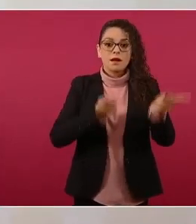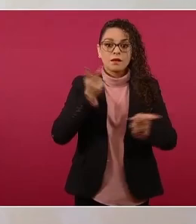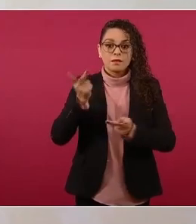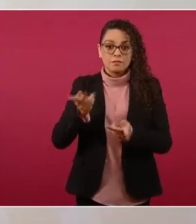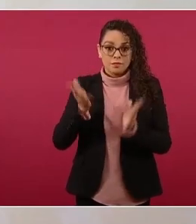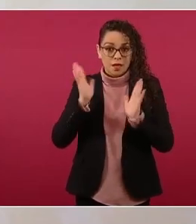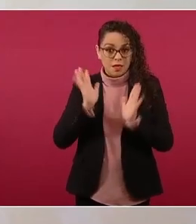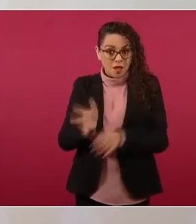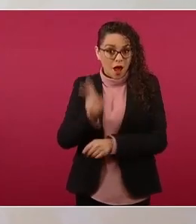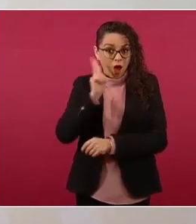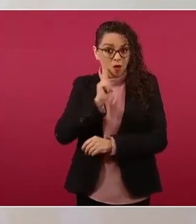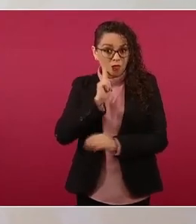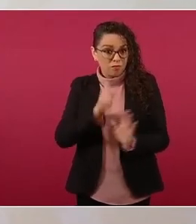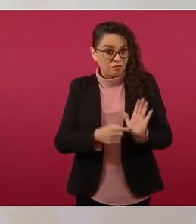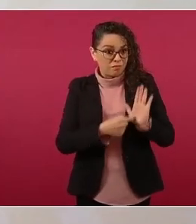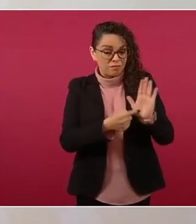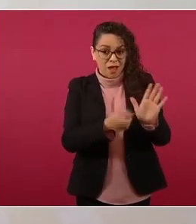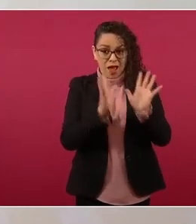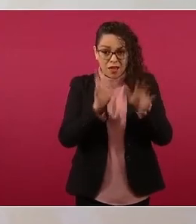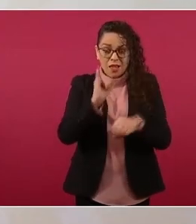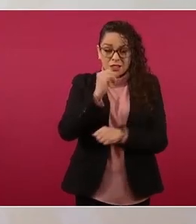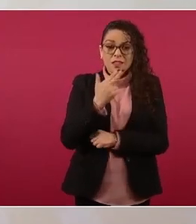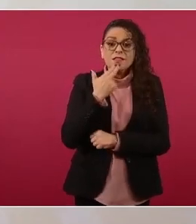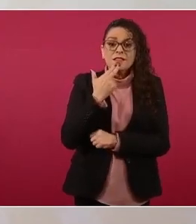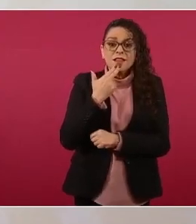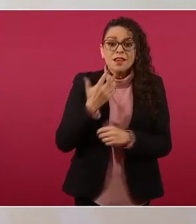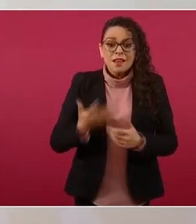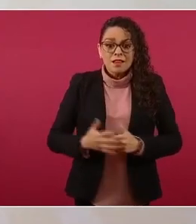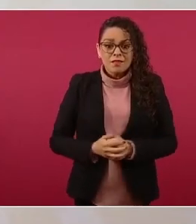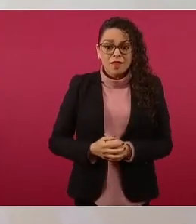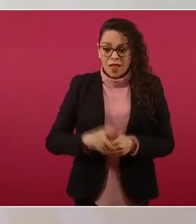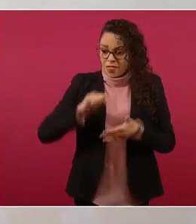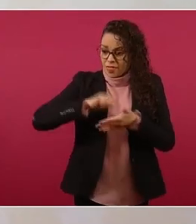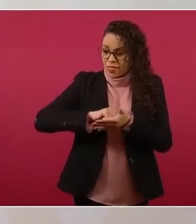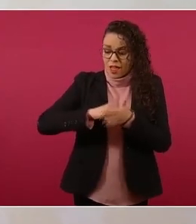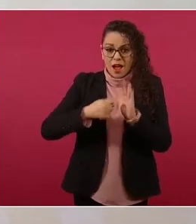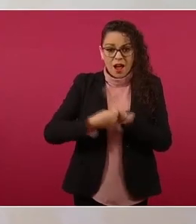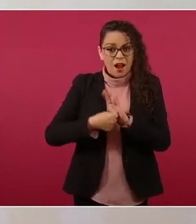demostrado de que funcionan, son técnicas científicamente